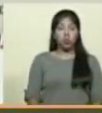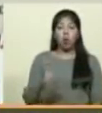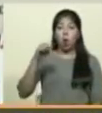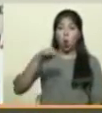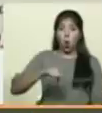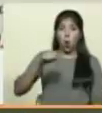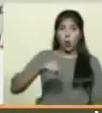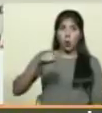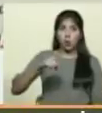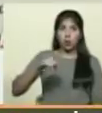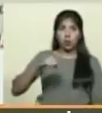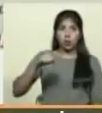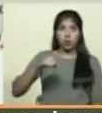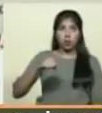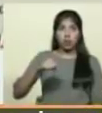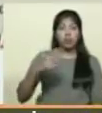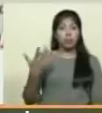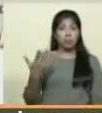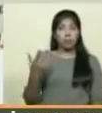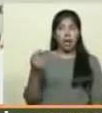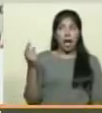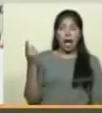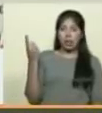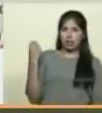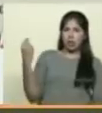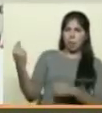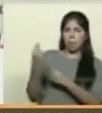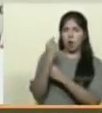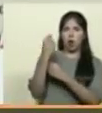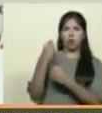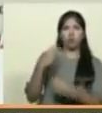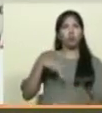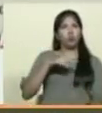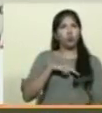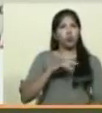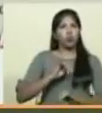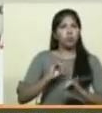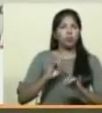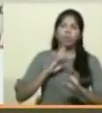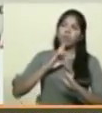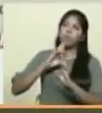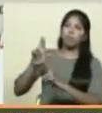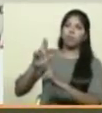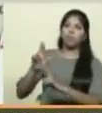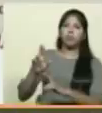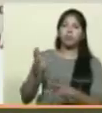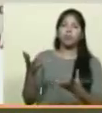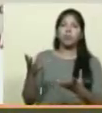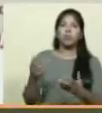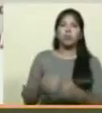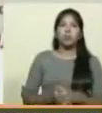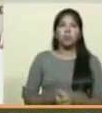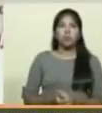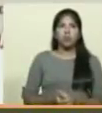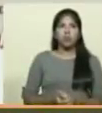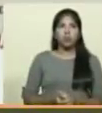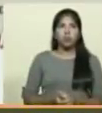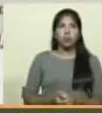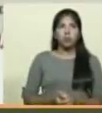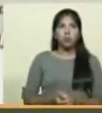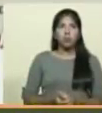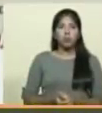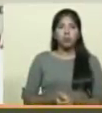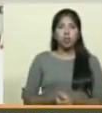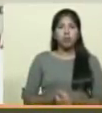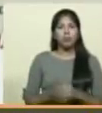hoy, por la gravedad del ataque de ayer, nos vemos en la necesidad de responder un hecho protagonizado por todos